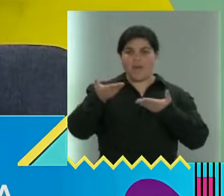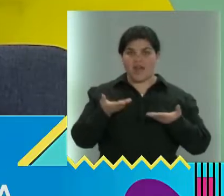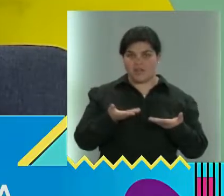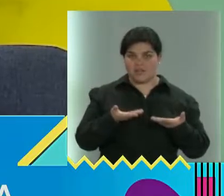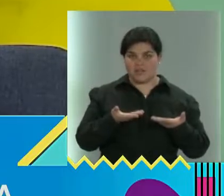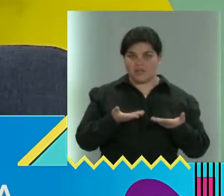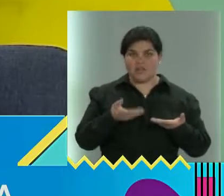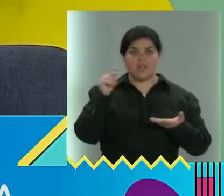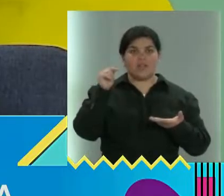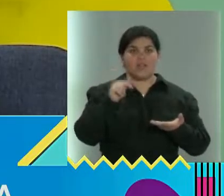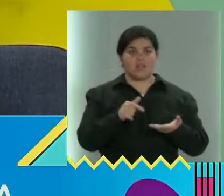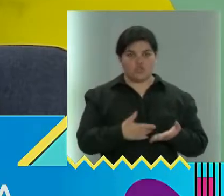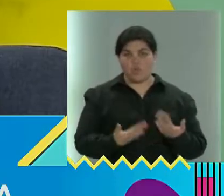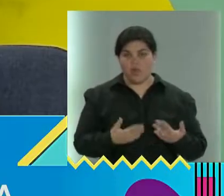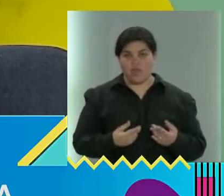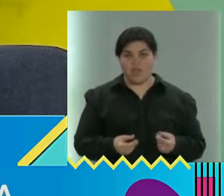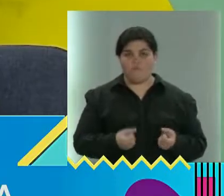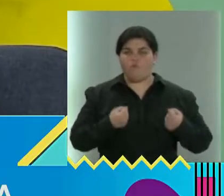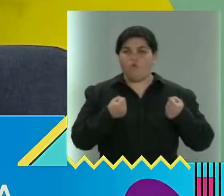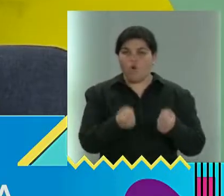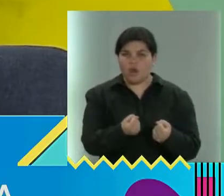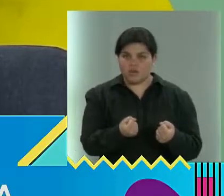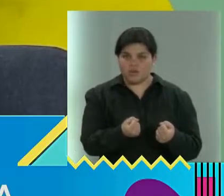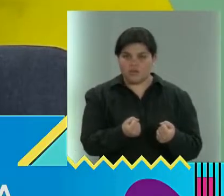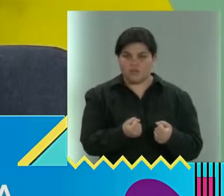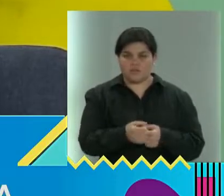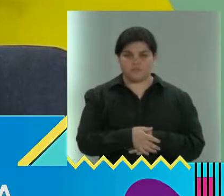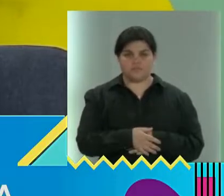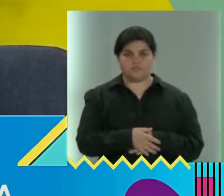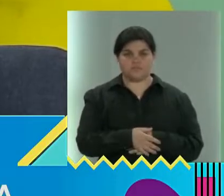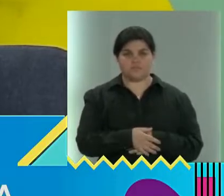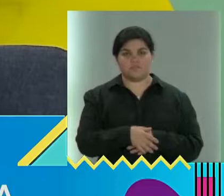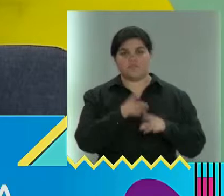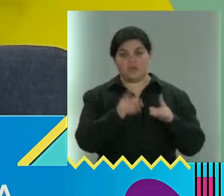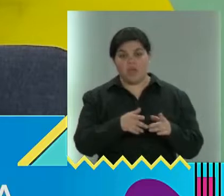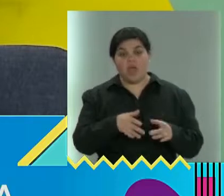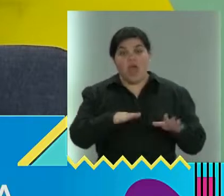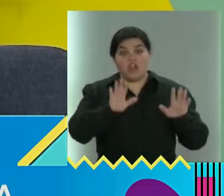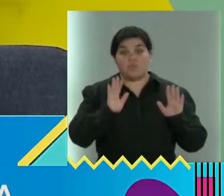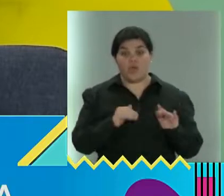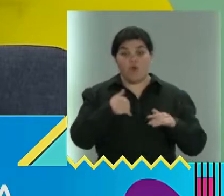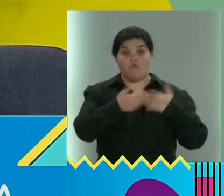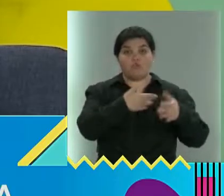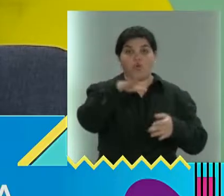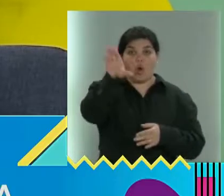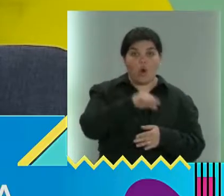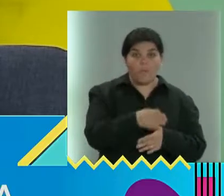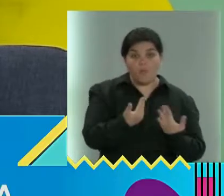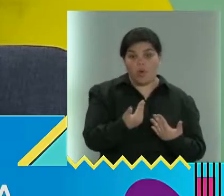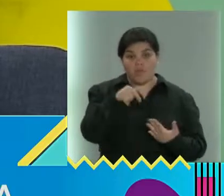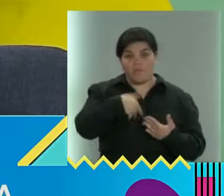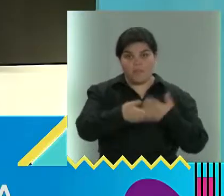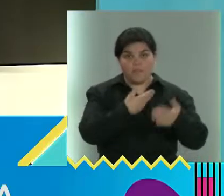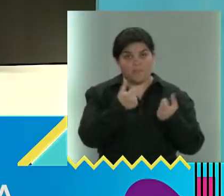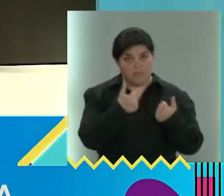experiencias que quizás son potentes y que quizás pueden ser aplicables en nuestra provincia. Claro, entre los temas